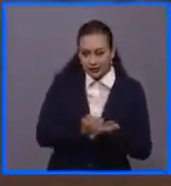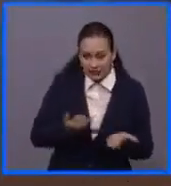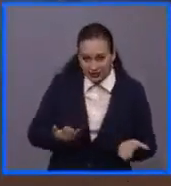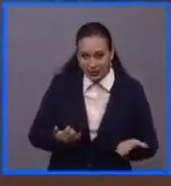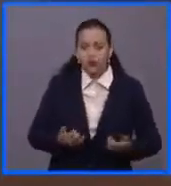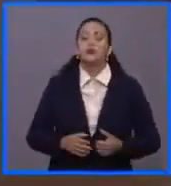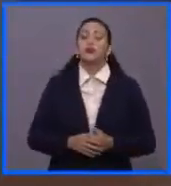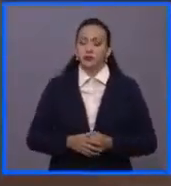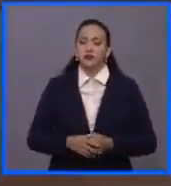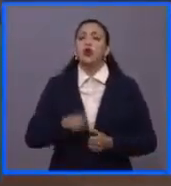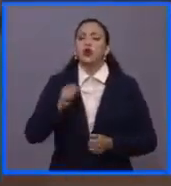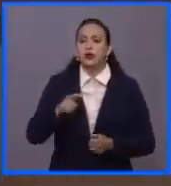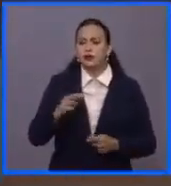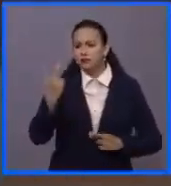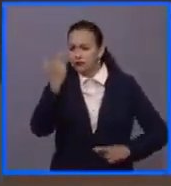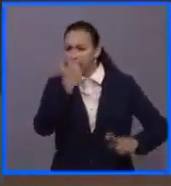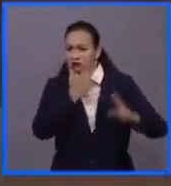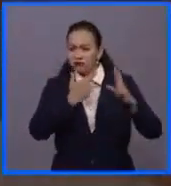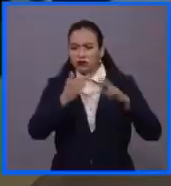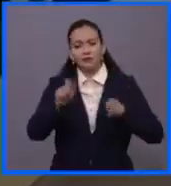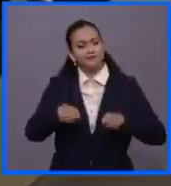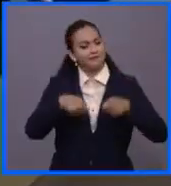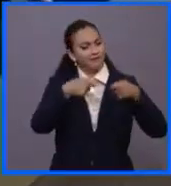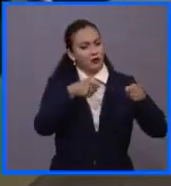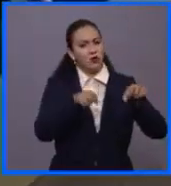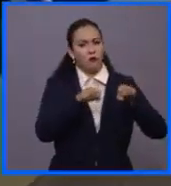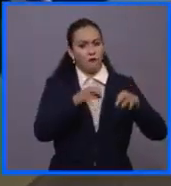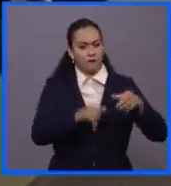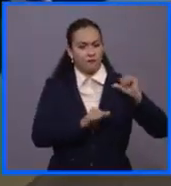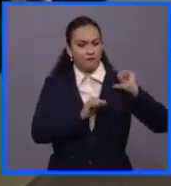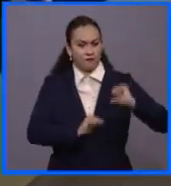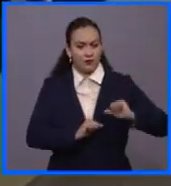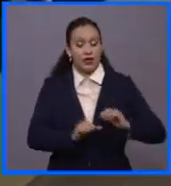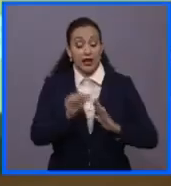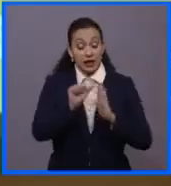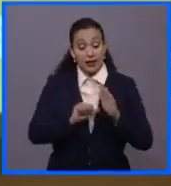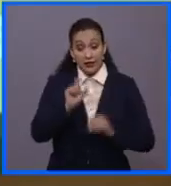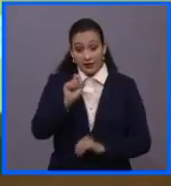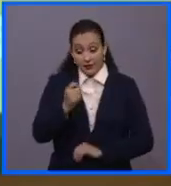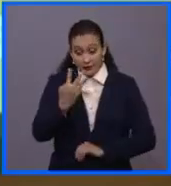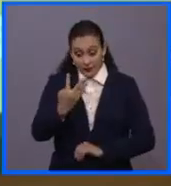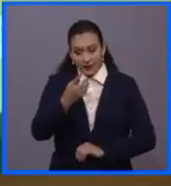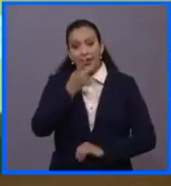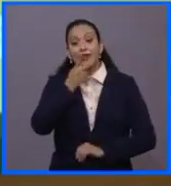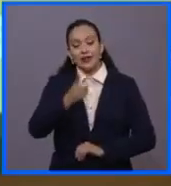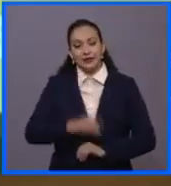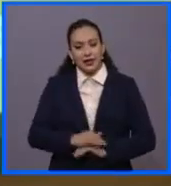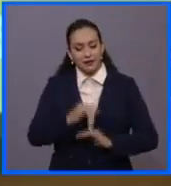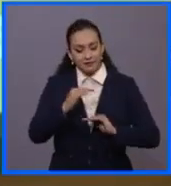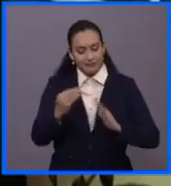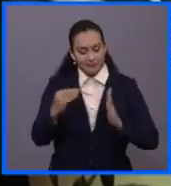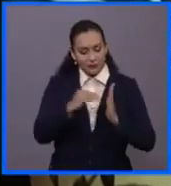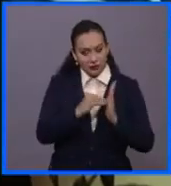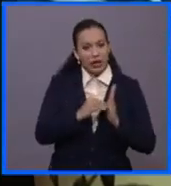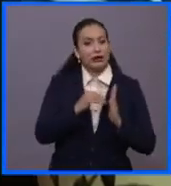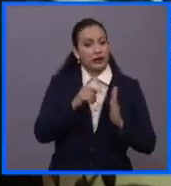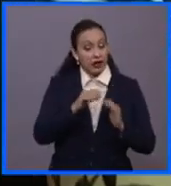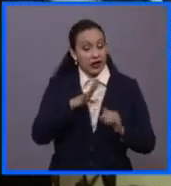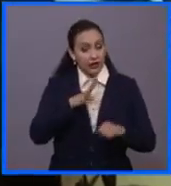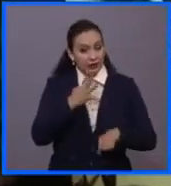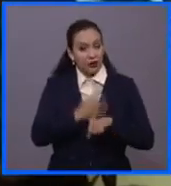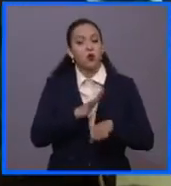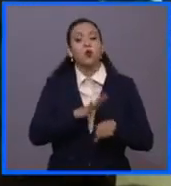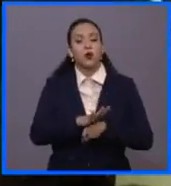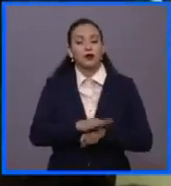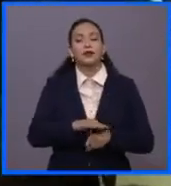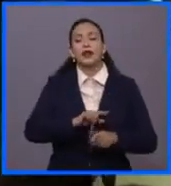por invadir las competencias del Tribunal de Justicia Administrativa, así como el artículo 24, que fijaba un parámetro sancionatorio diferente al previsto en la